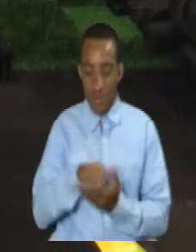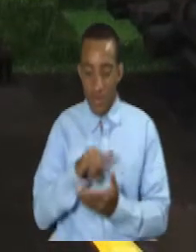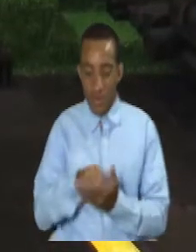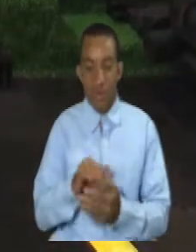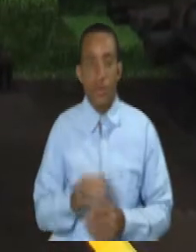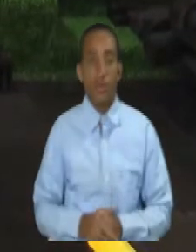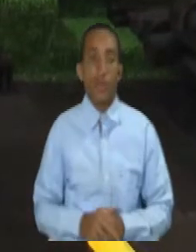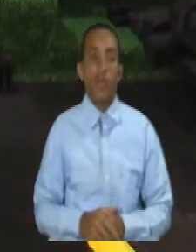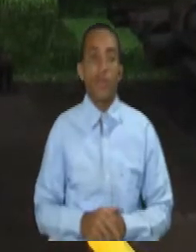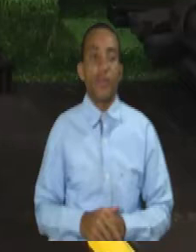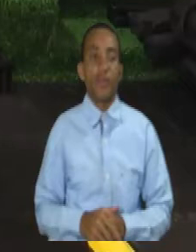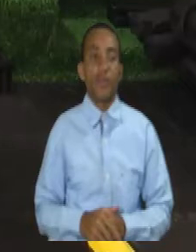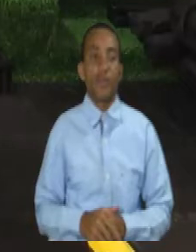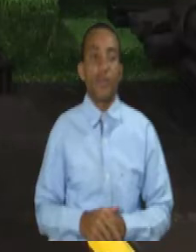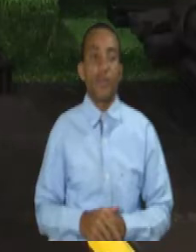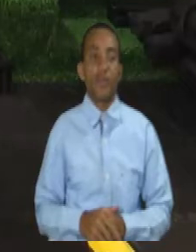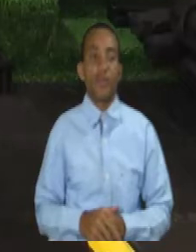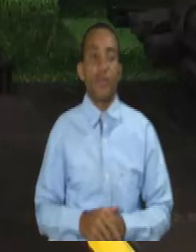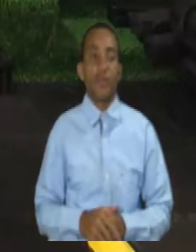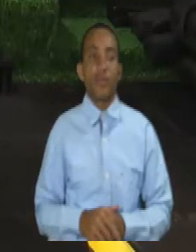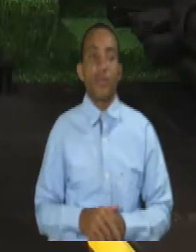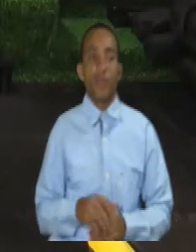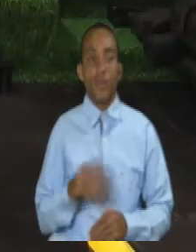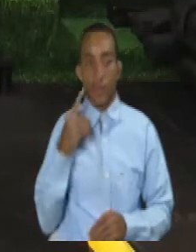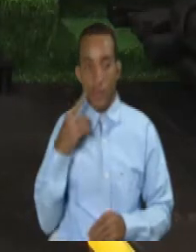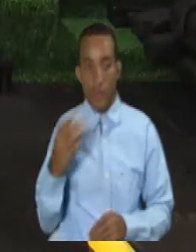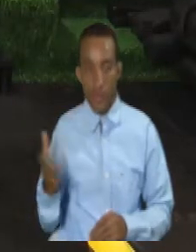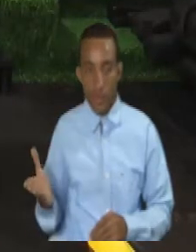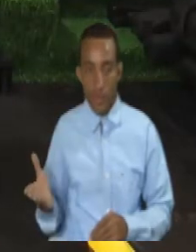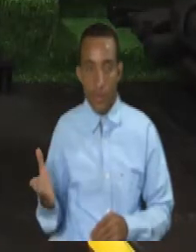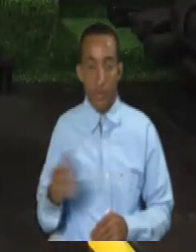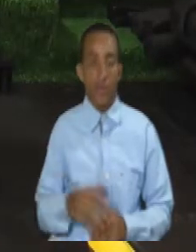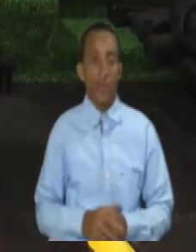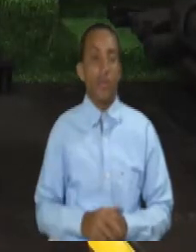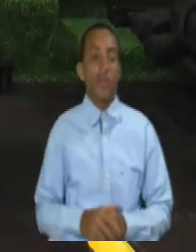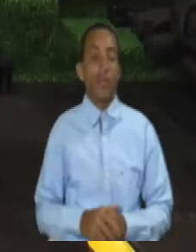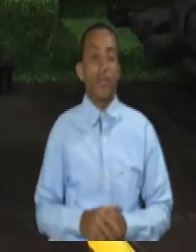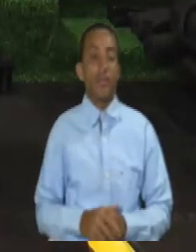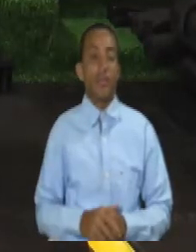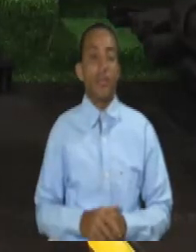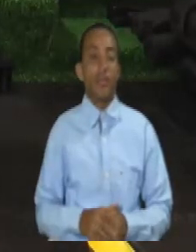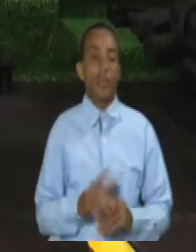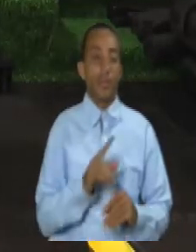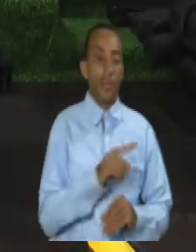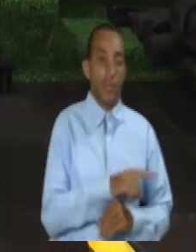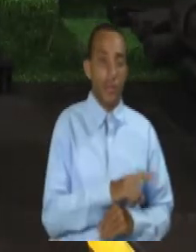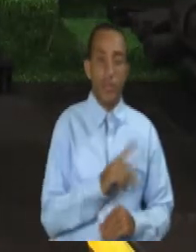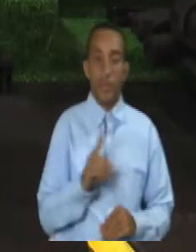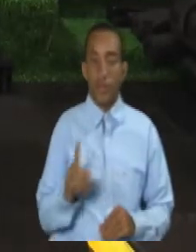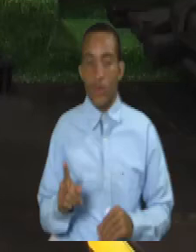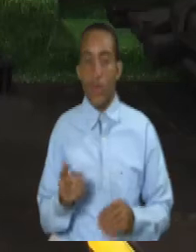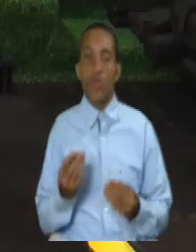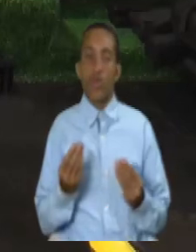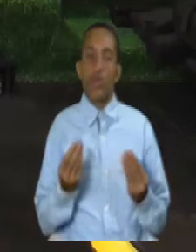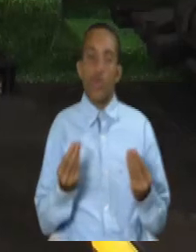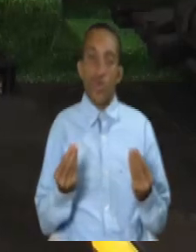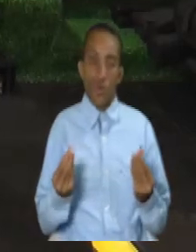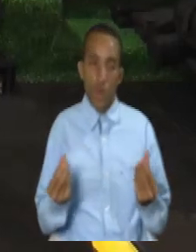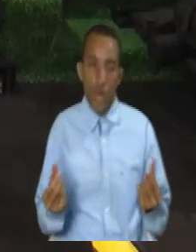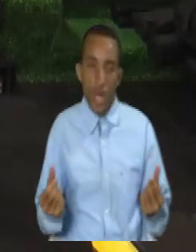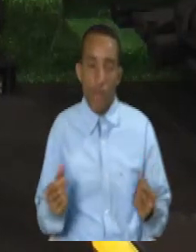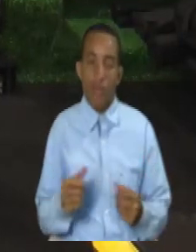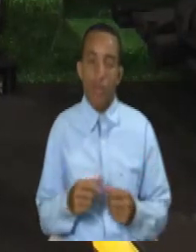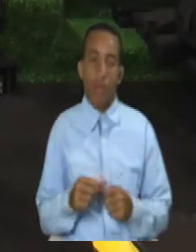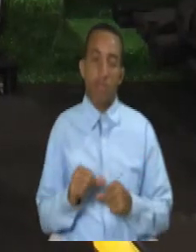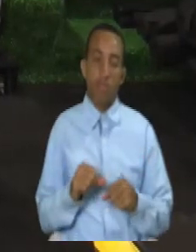exacto. Entonces arrancamos, subimos 10 segundos, cambio de pierna. Ahí estamos estirando suavecito, muy, muy